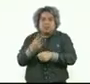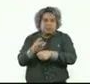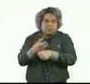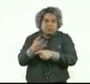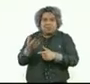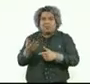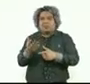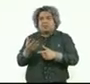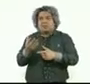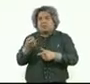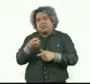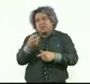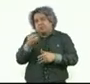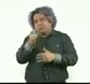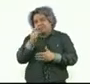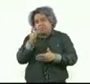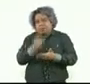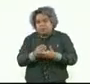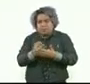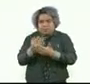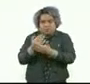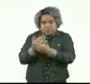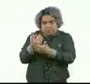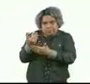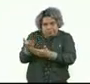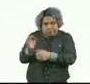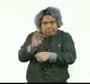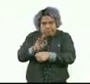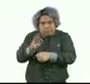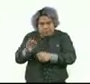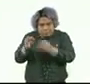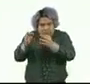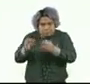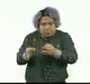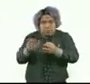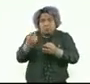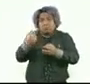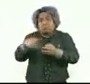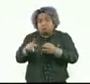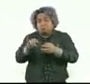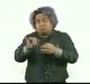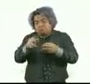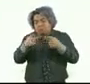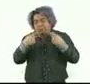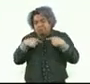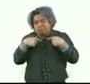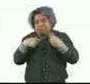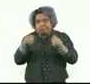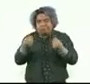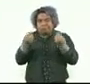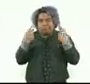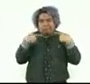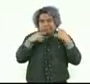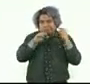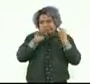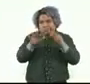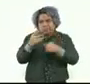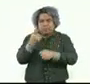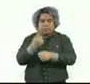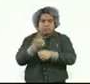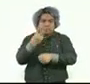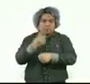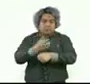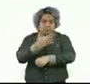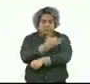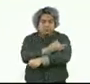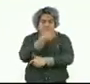luego son las únicas que estamos diciéndoles espera tu fecha. Pero sí estamos viendo un número interesante de personas rezagadas. Y también